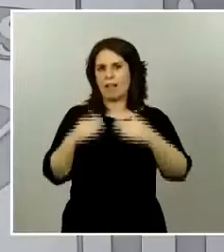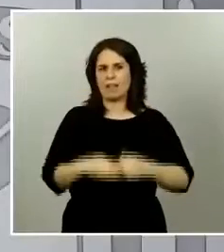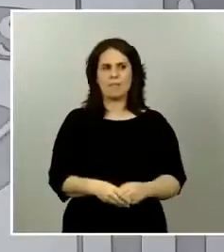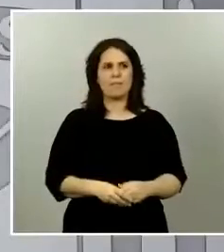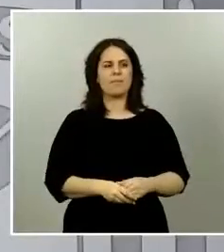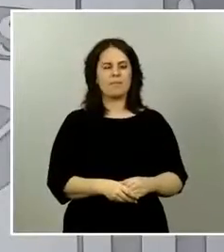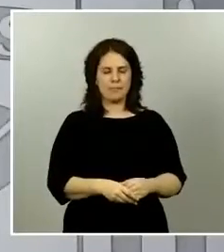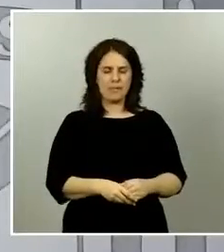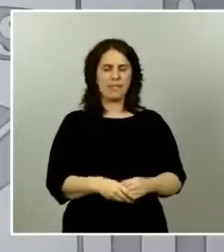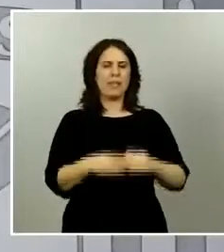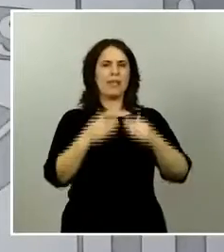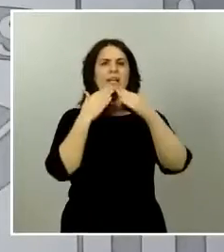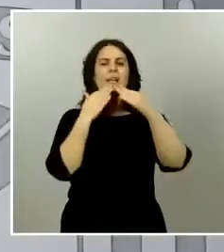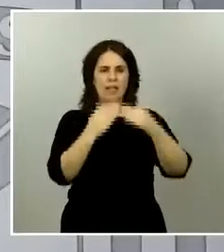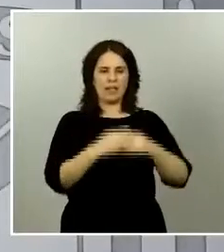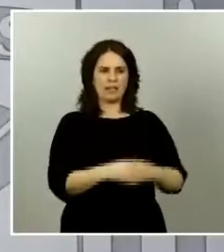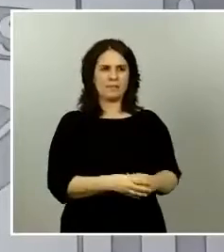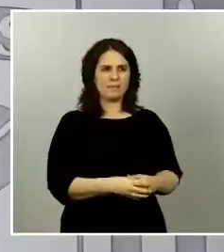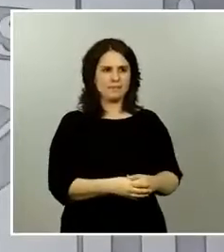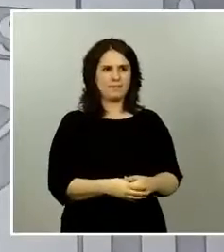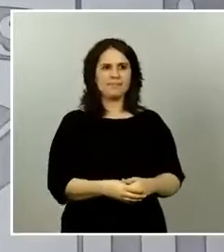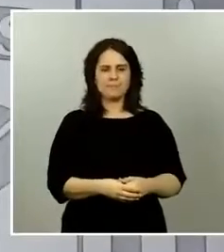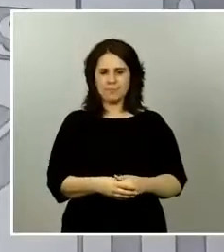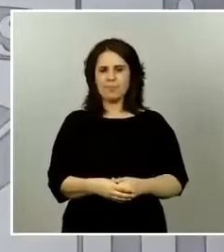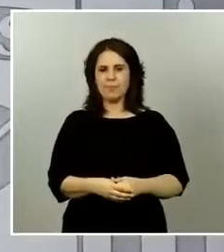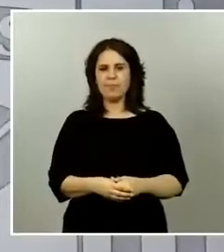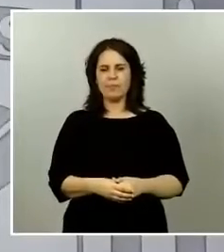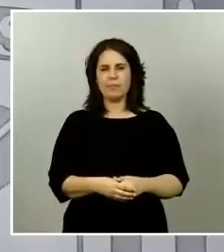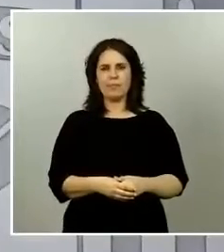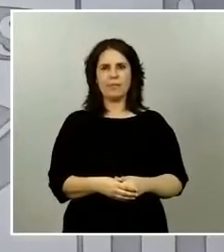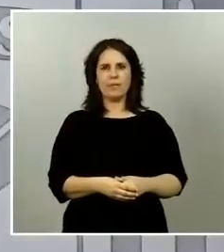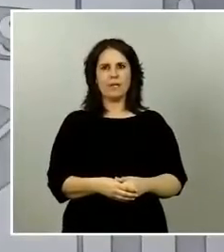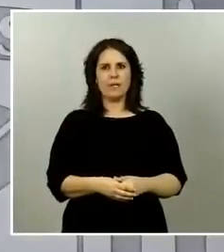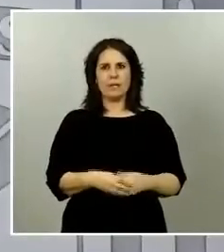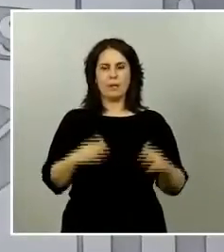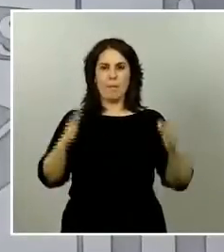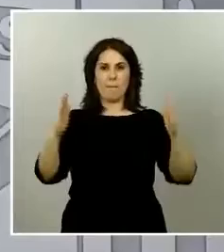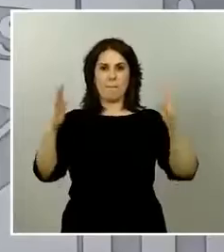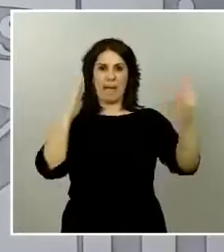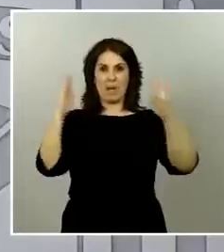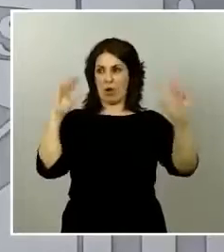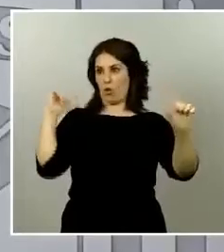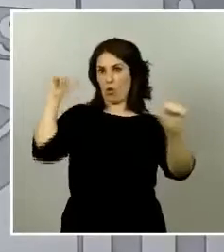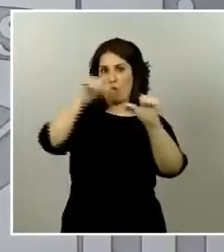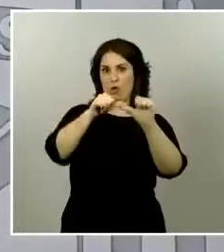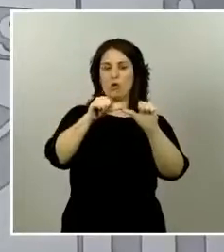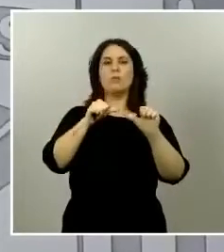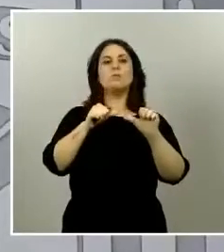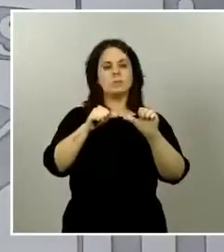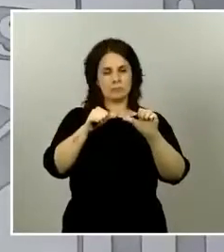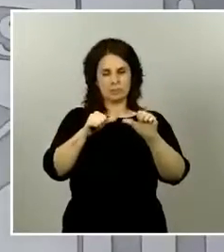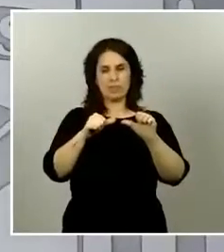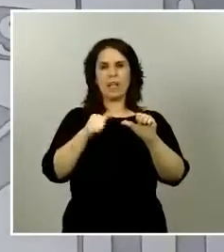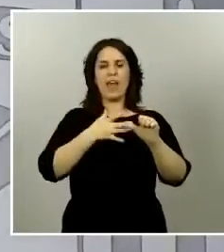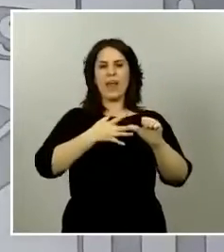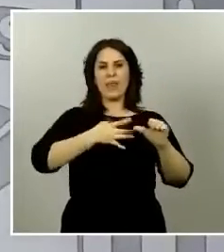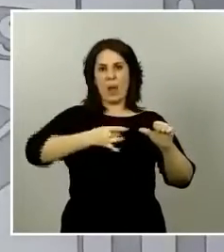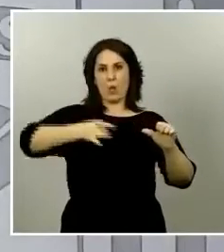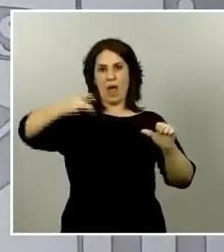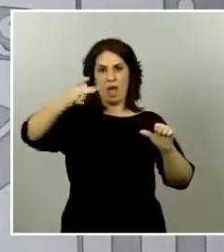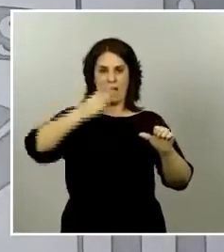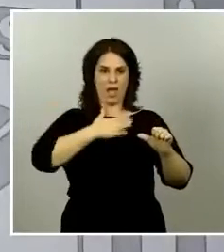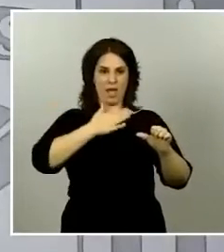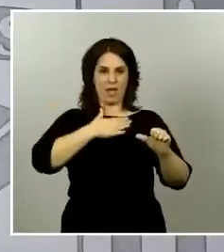entidad? Gracias. Sí, gracias, José Luis. Decir en primer lugar que efectivamente durante todo este